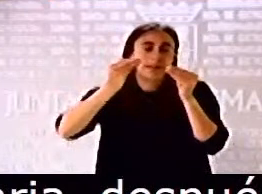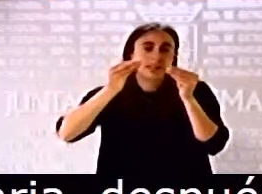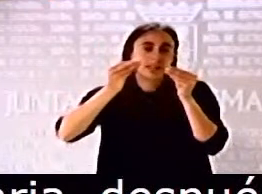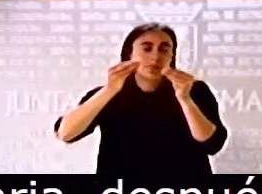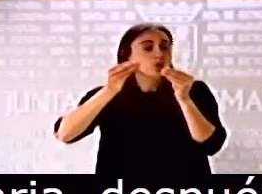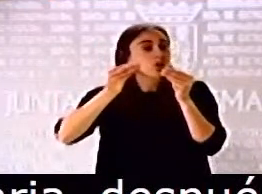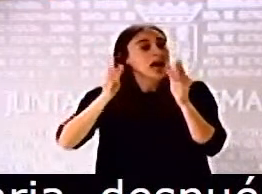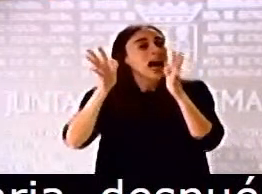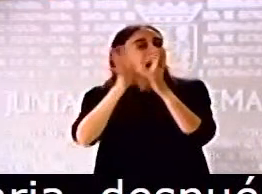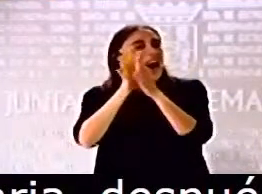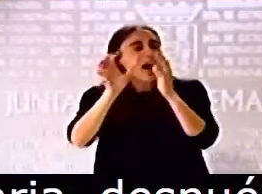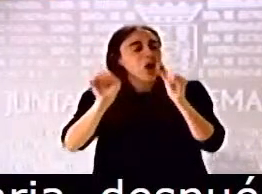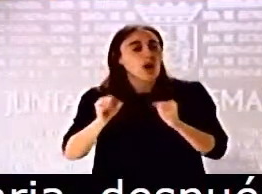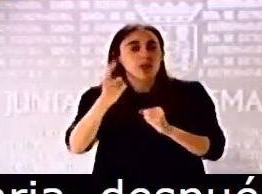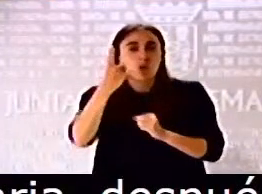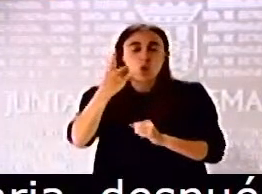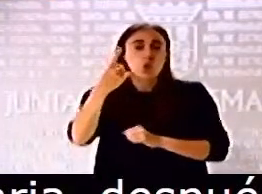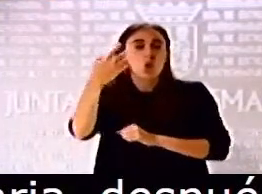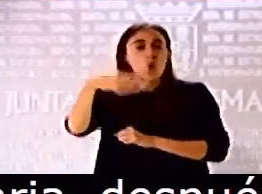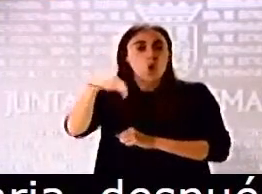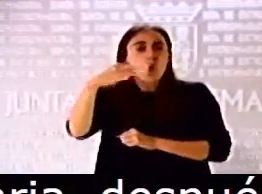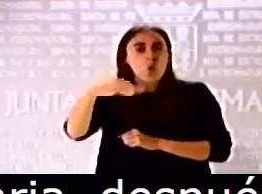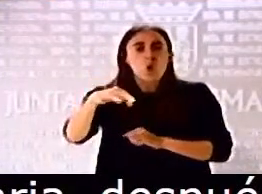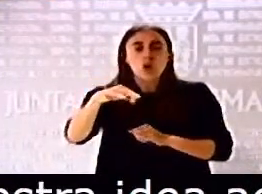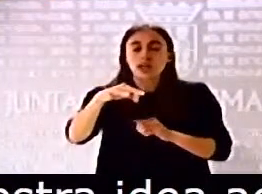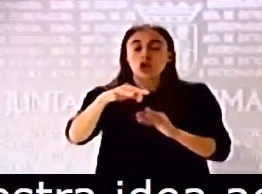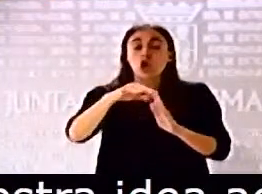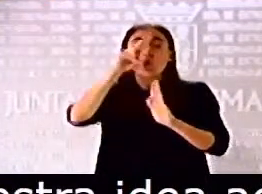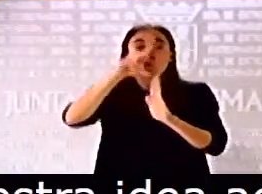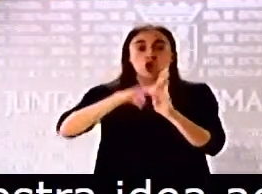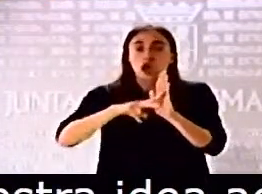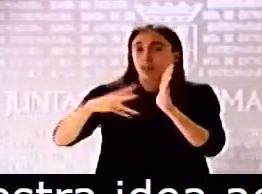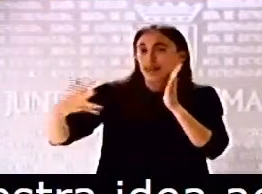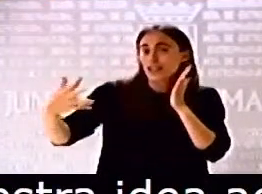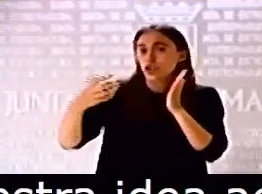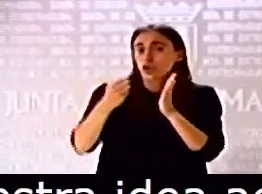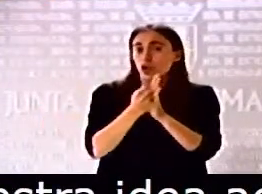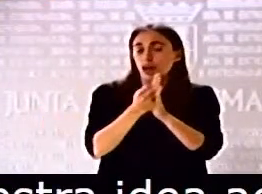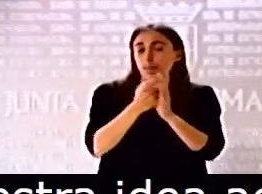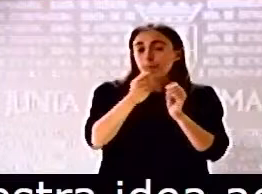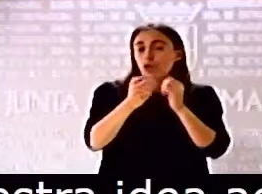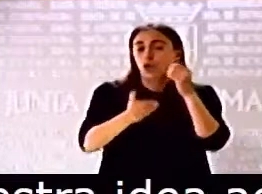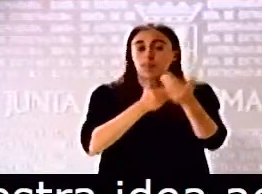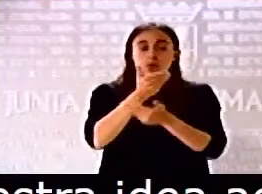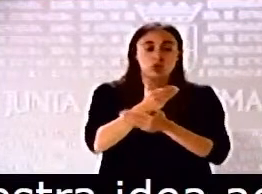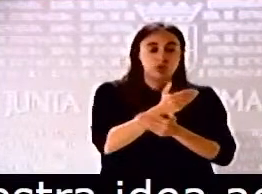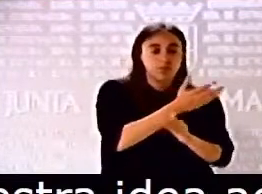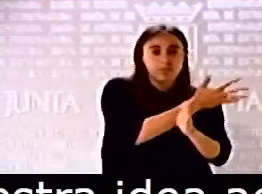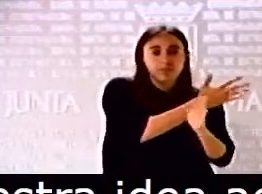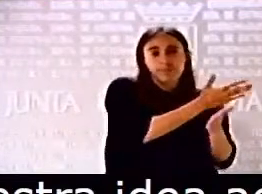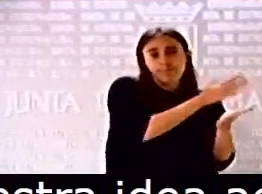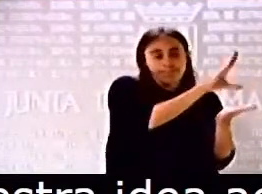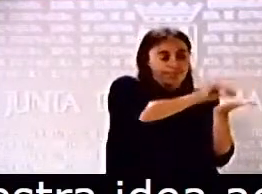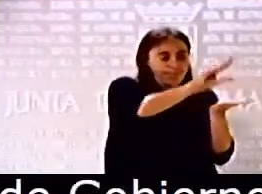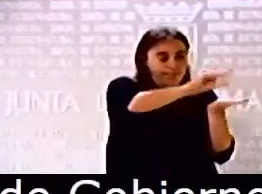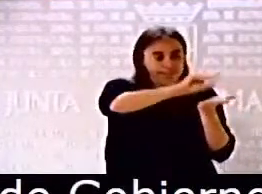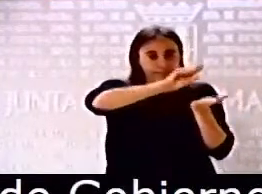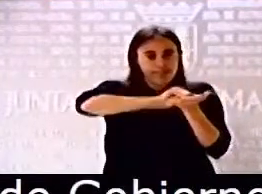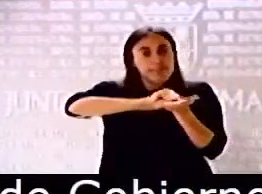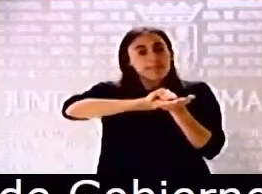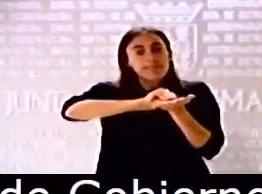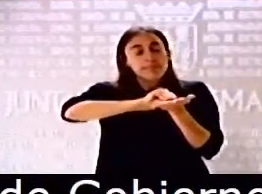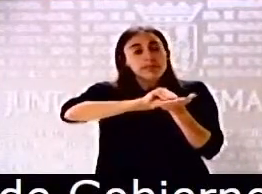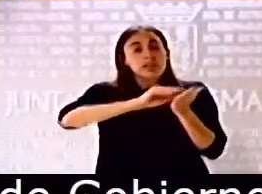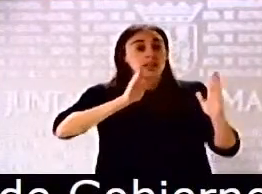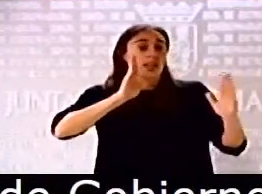solo acuerdo de Consejo de Gobierno toda la normativa que hemos ido quedando dispersa a lo largo del afrontamiento de